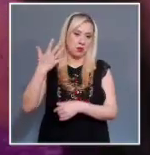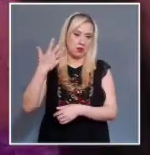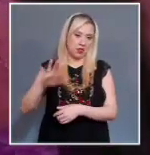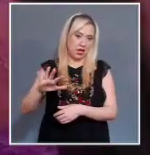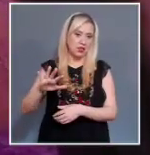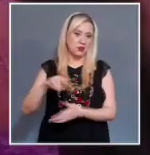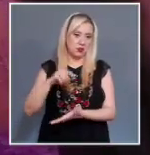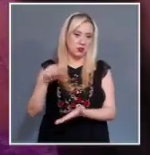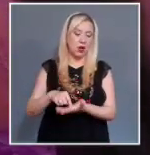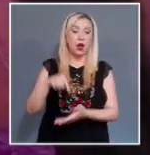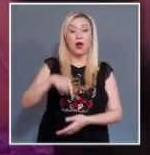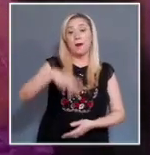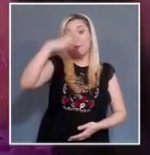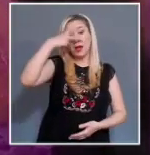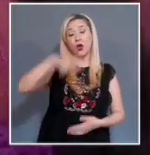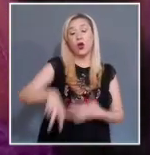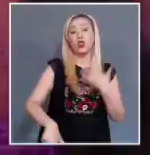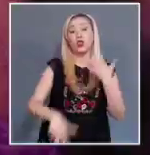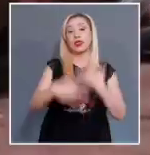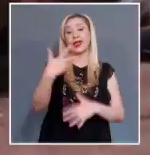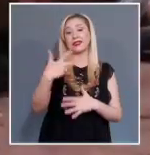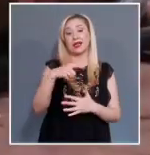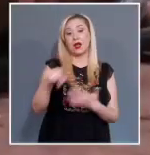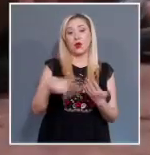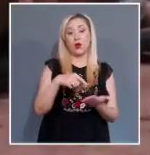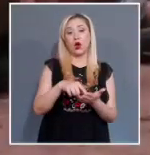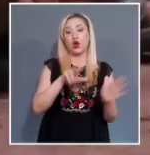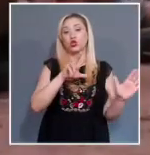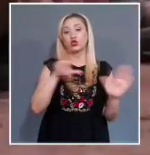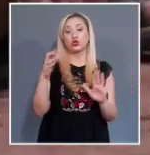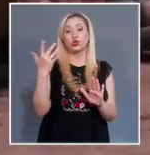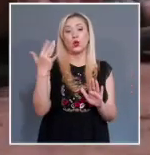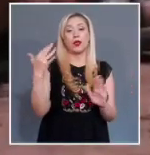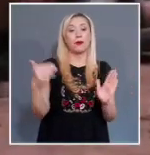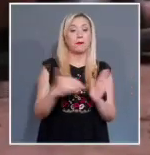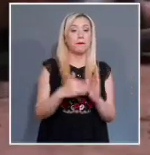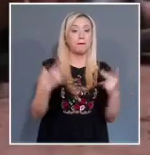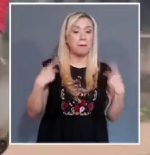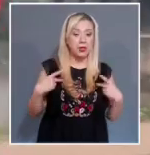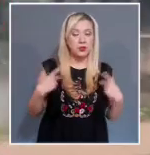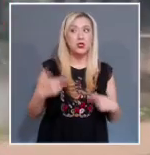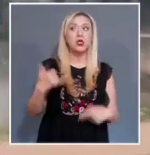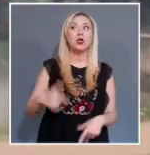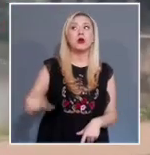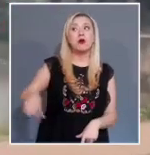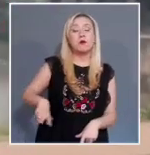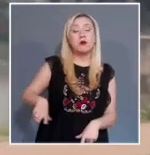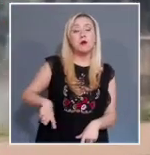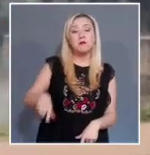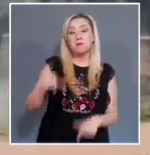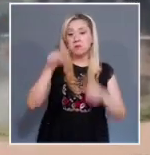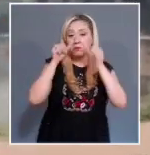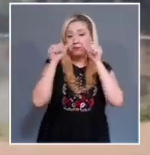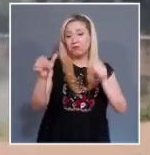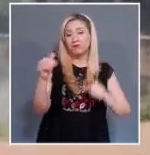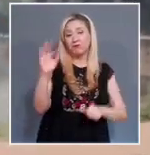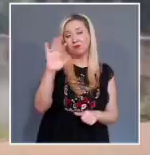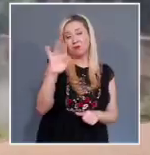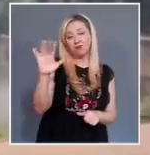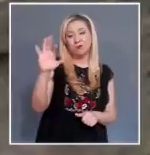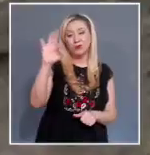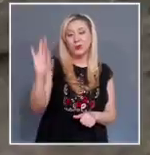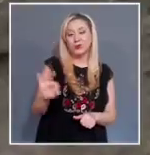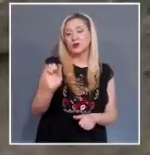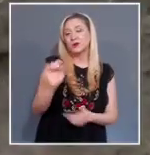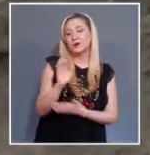13º lugar con 850.000 personas y un porcentaje de respuesta gubernamental del 55%. Encontrar la manera